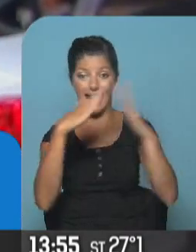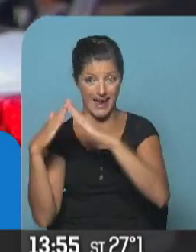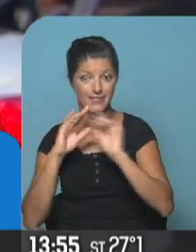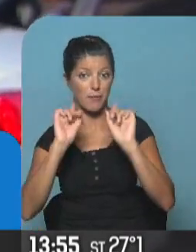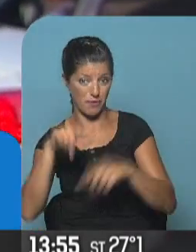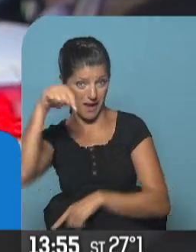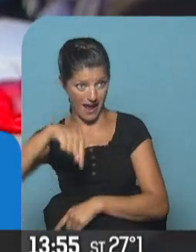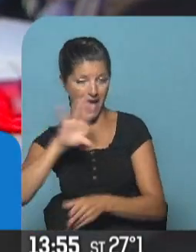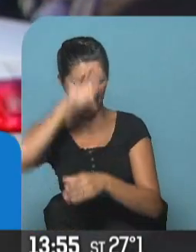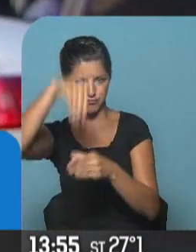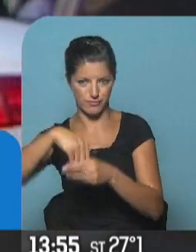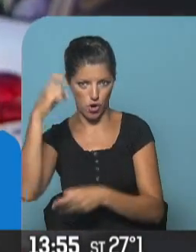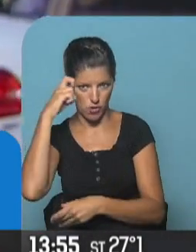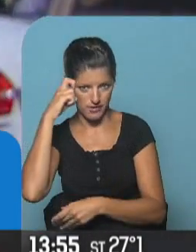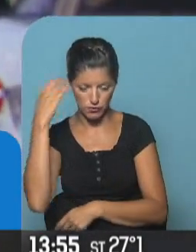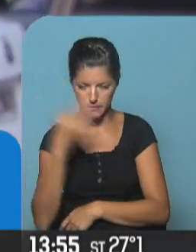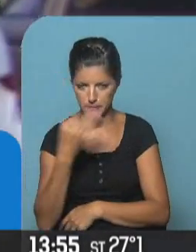también aquí en el Congreso de la Nación.